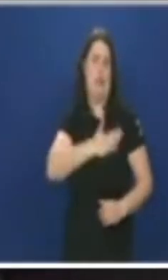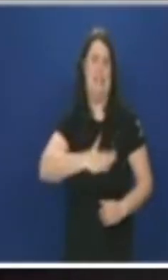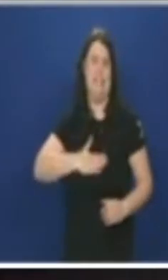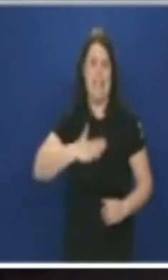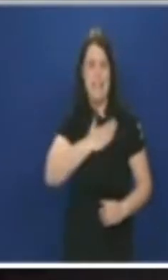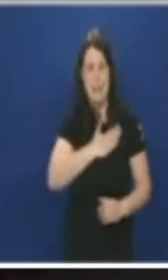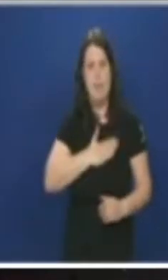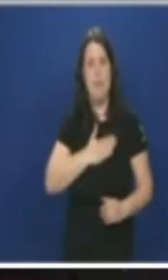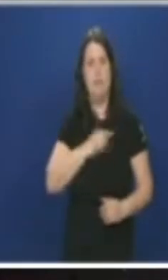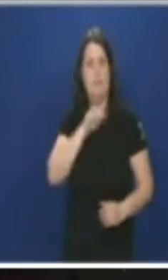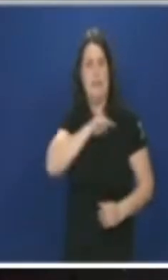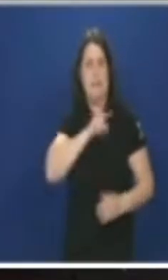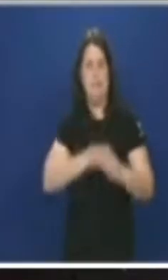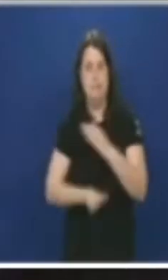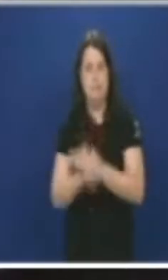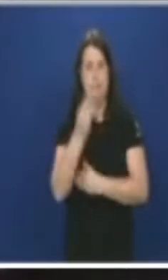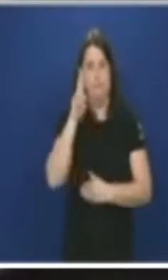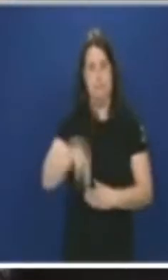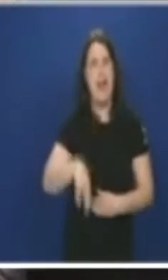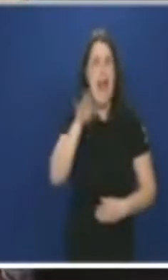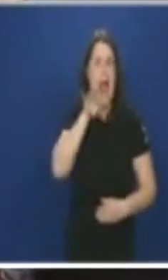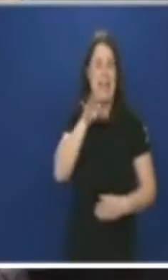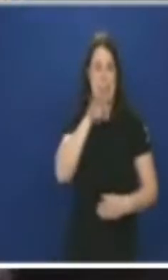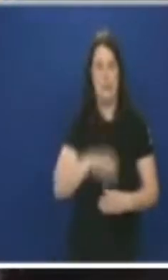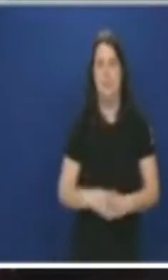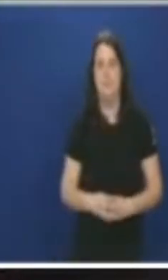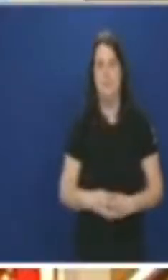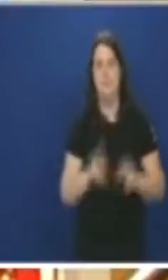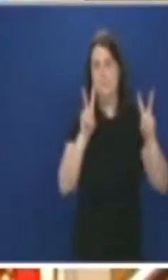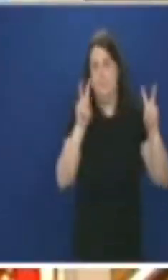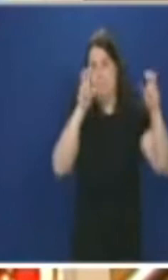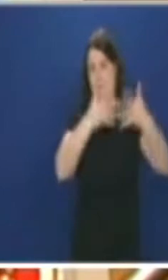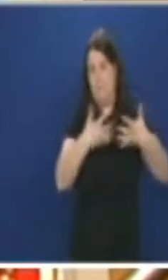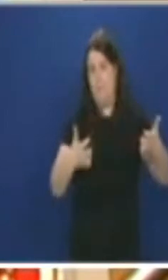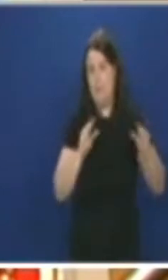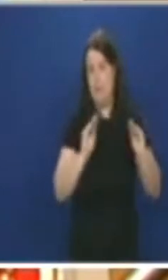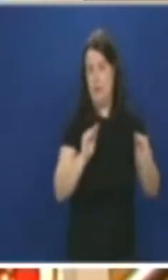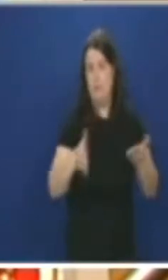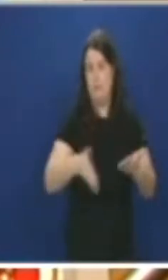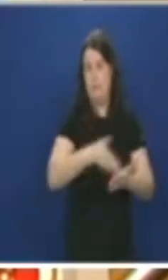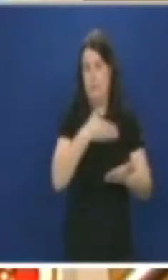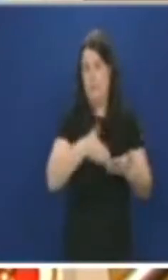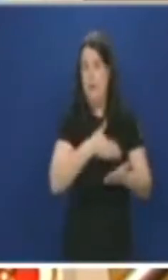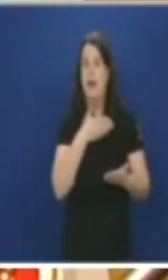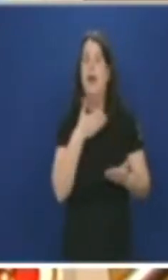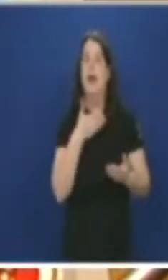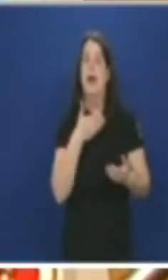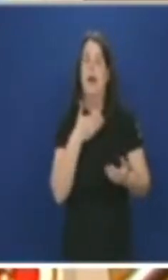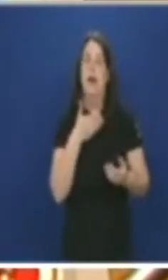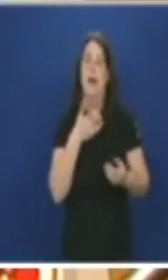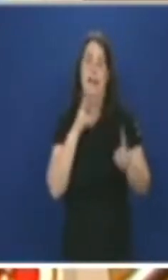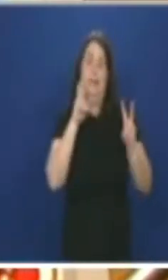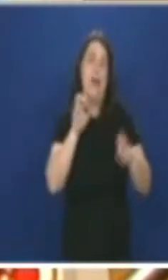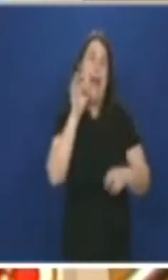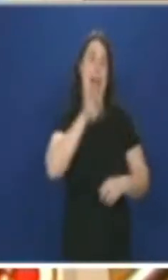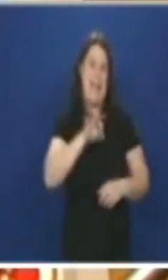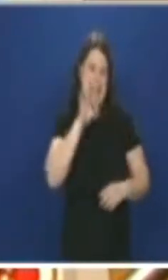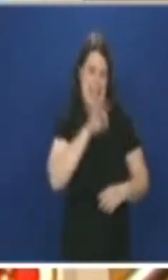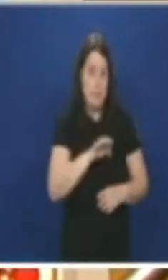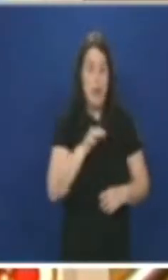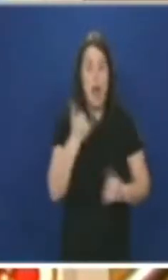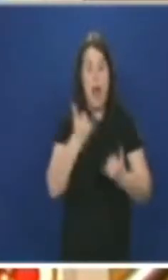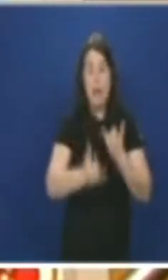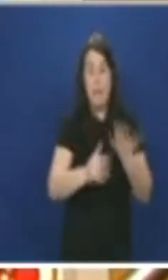ser galegos." Velaí un dos fitos inaugurais do galeguismo amplo e diverso que fai de nos un